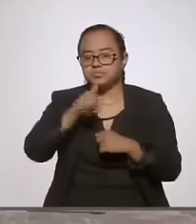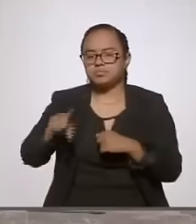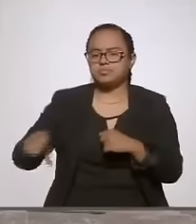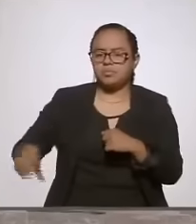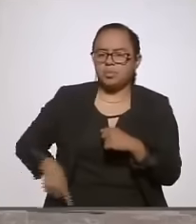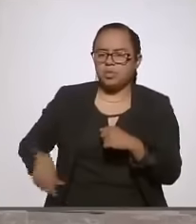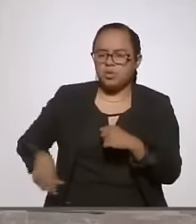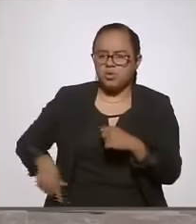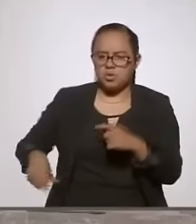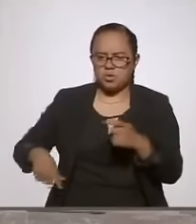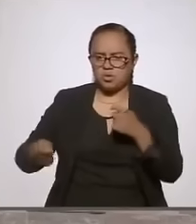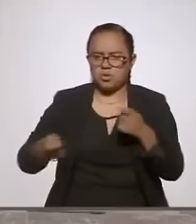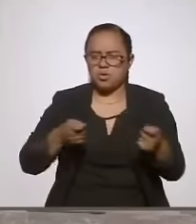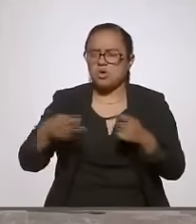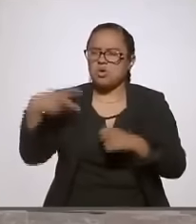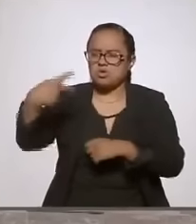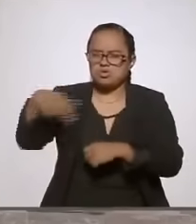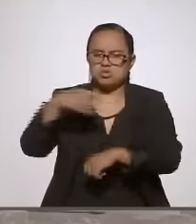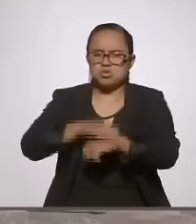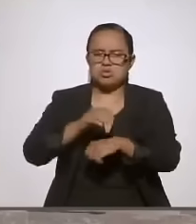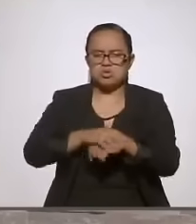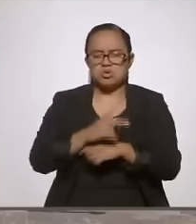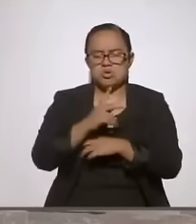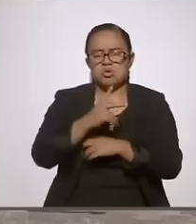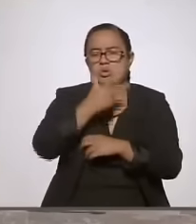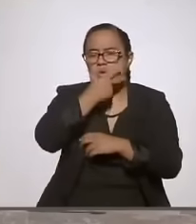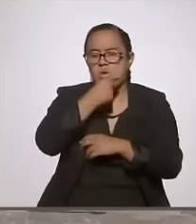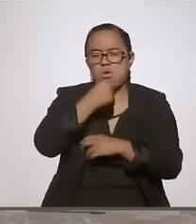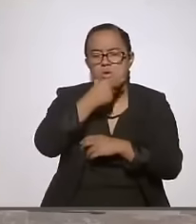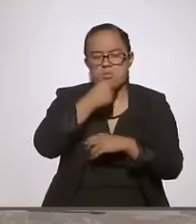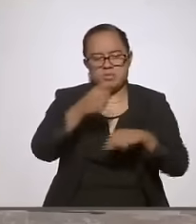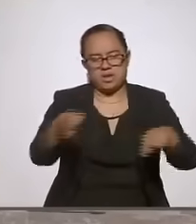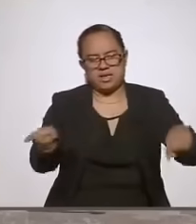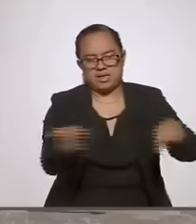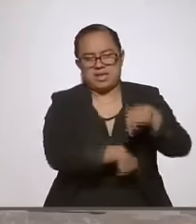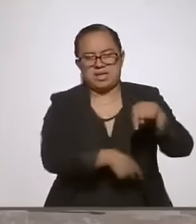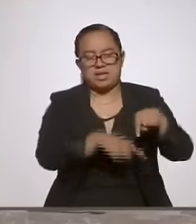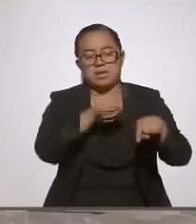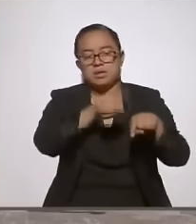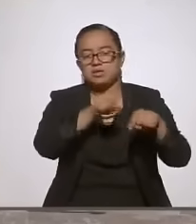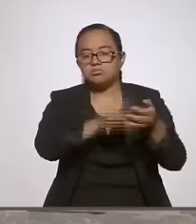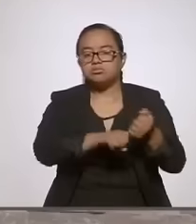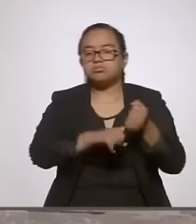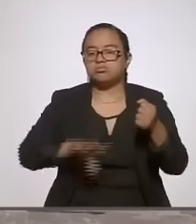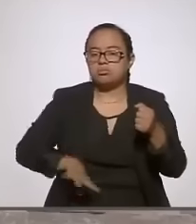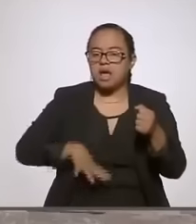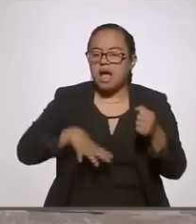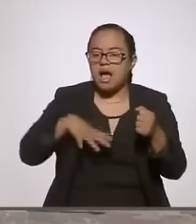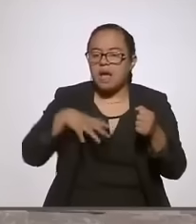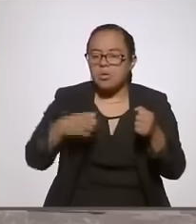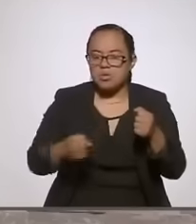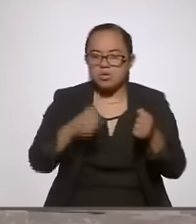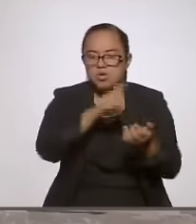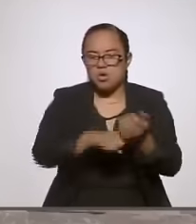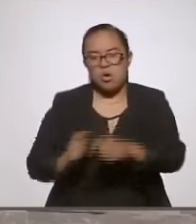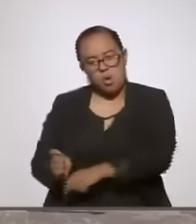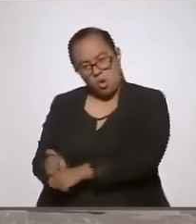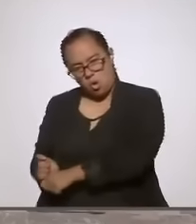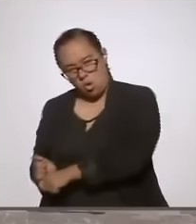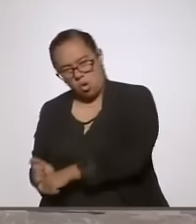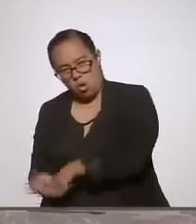gobernícolas. Está como su cuate, ese plutócrata, al que le quitaron por abusos. ¿Qué creen? Su campo de golf.